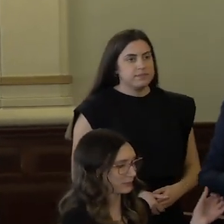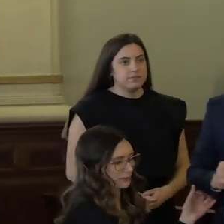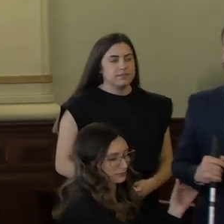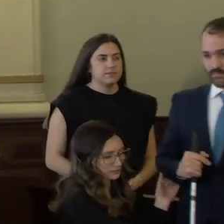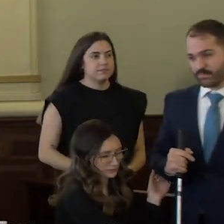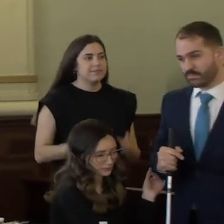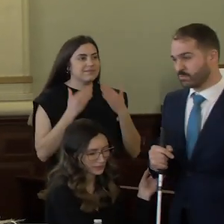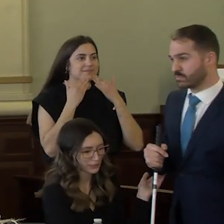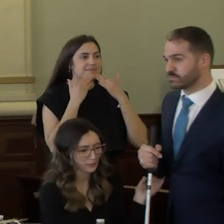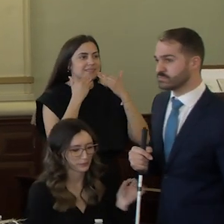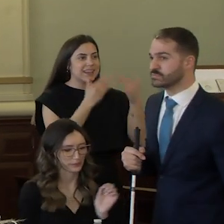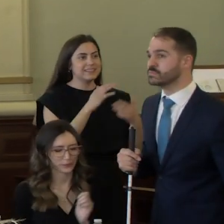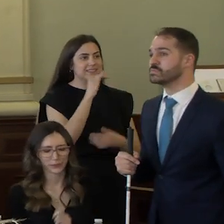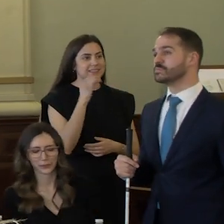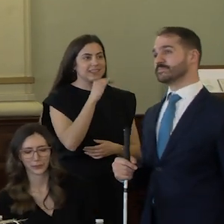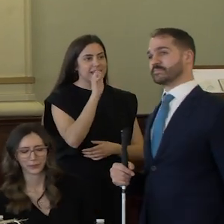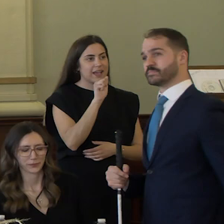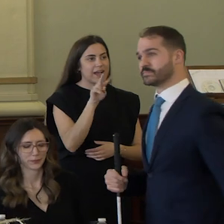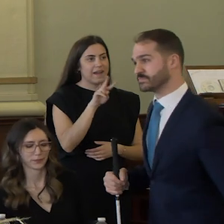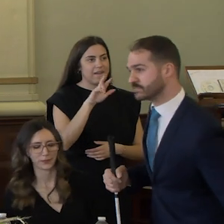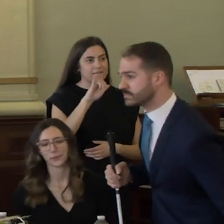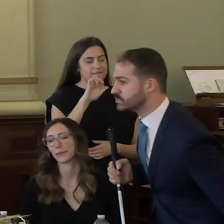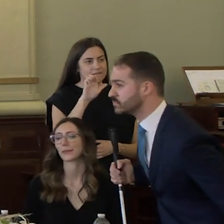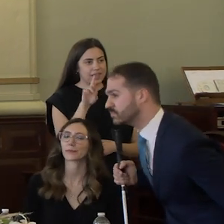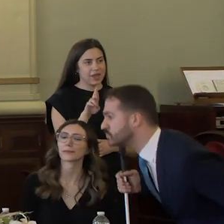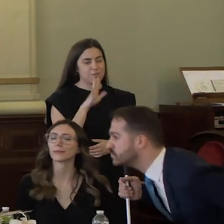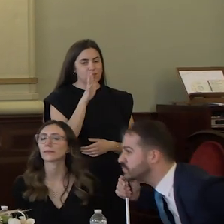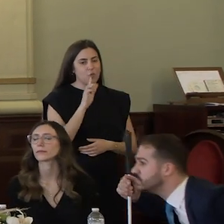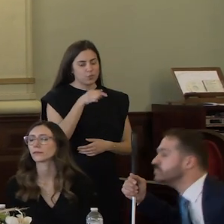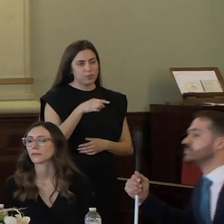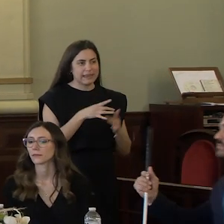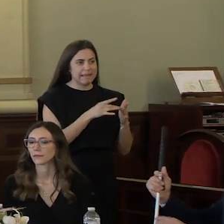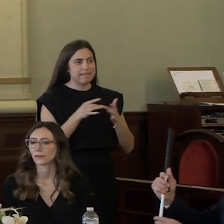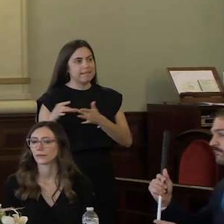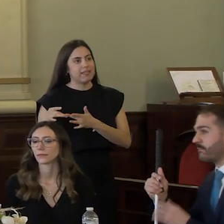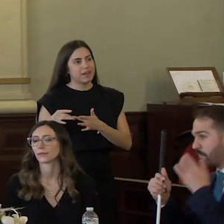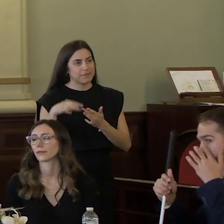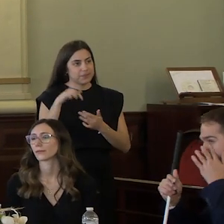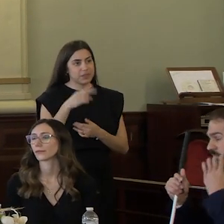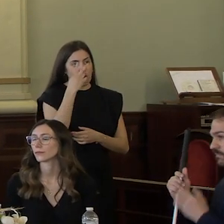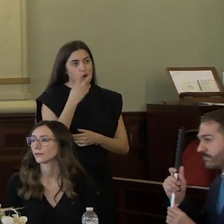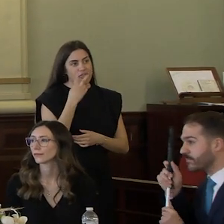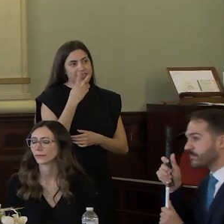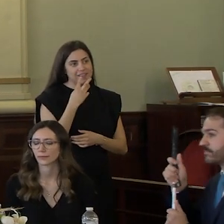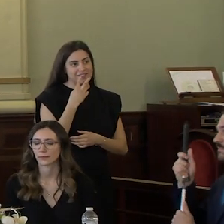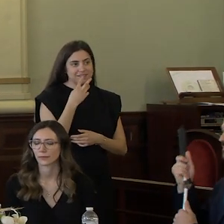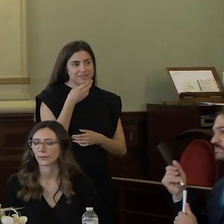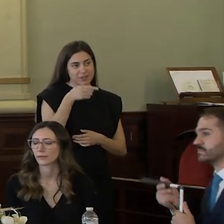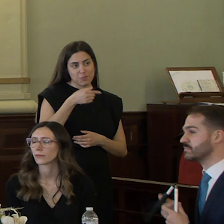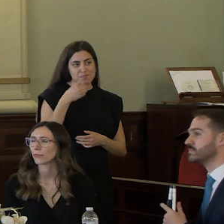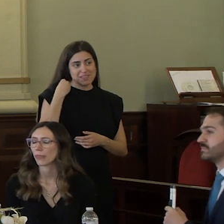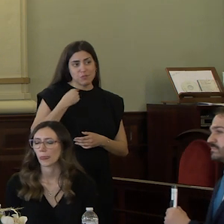Gracias, Javier, gracias por haber liderado a la gente de Albacete desde la ONCE en esa sala de máquinas que tú